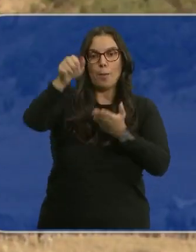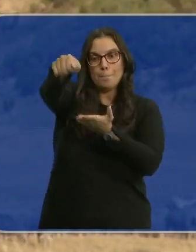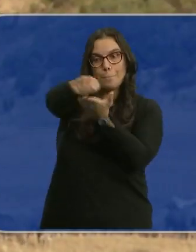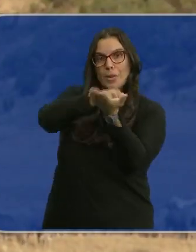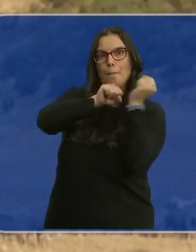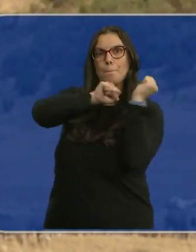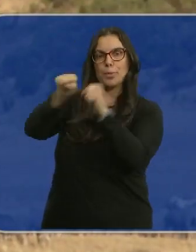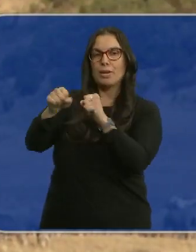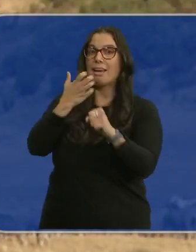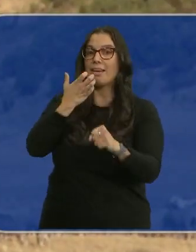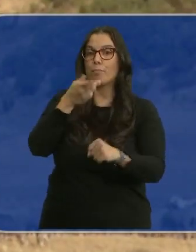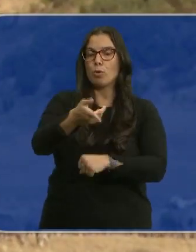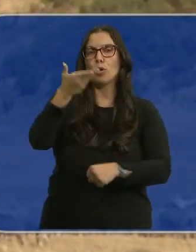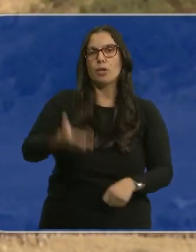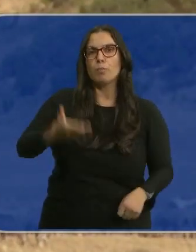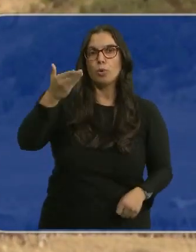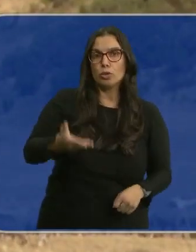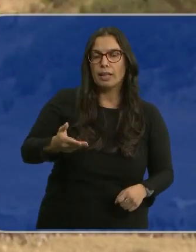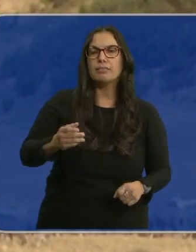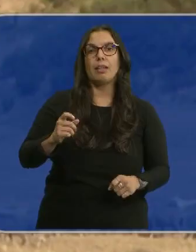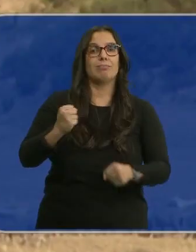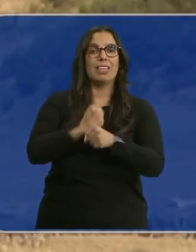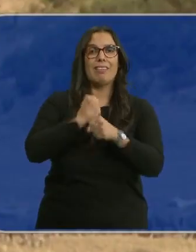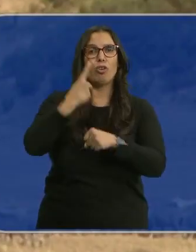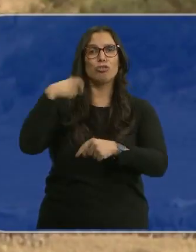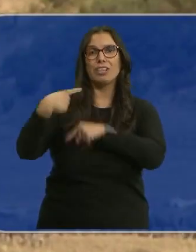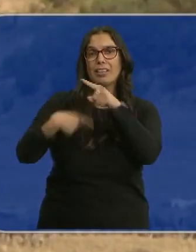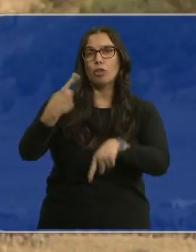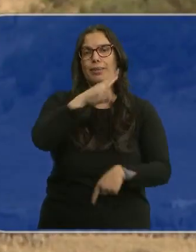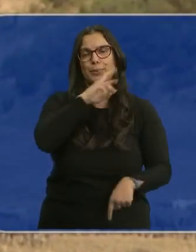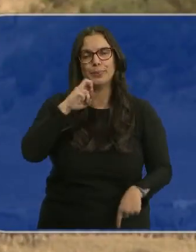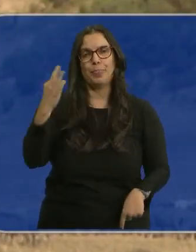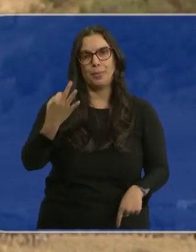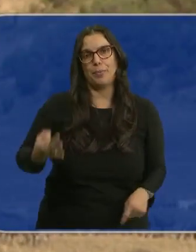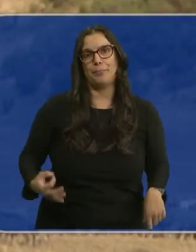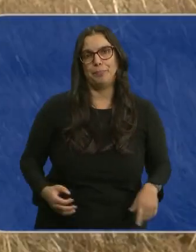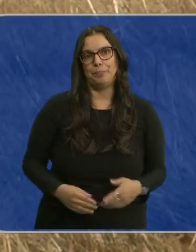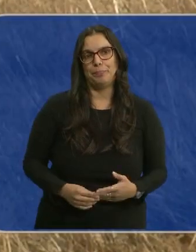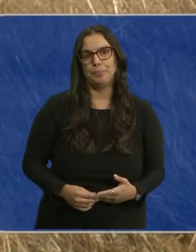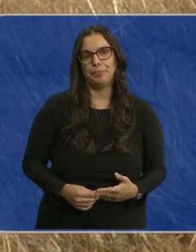la zona. Un ejemplo de la importancia de mantener oficios tradicionales como este.